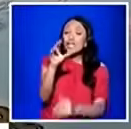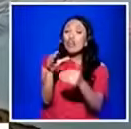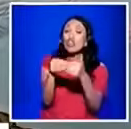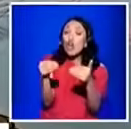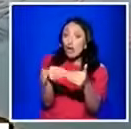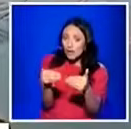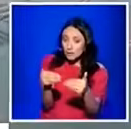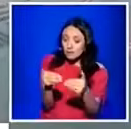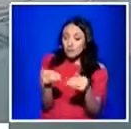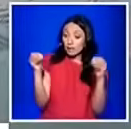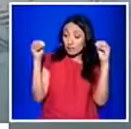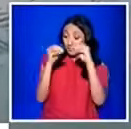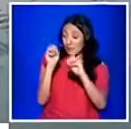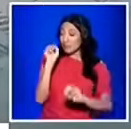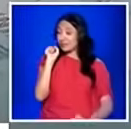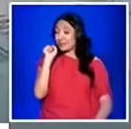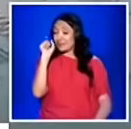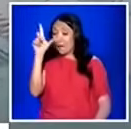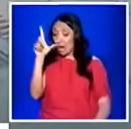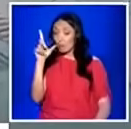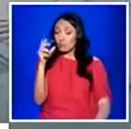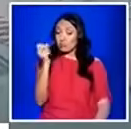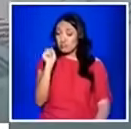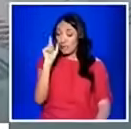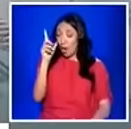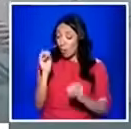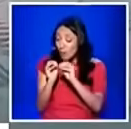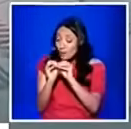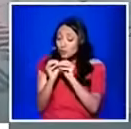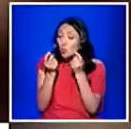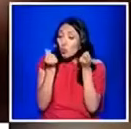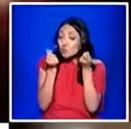$717 y la más cara aún disponible bordea los